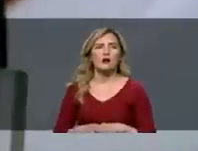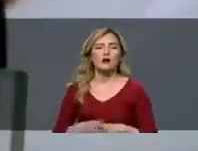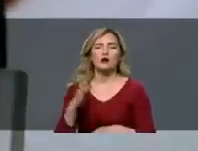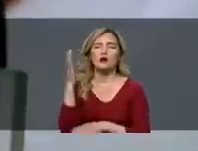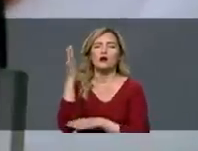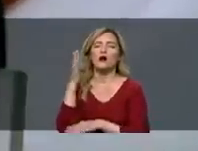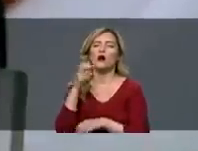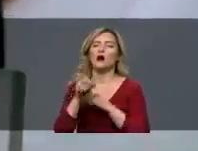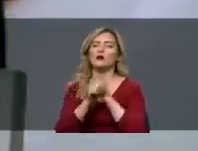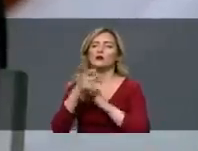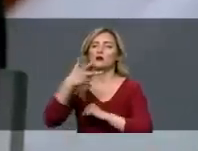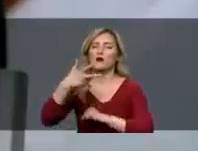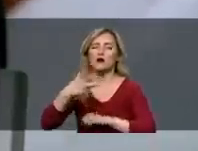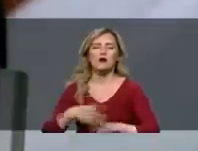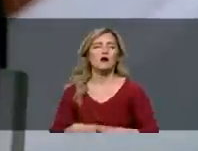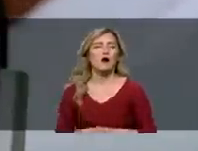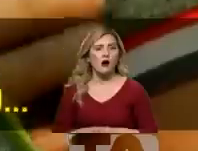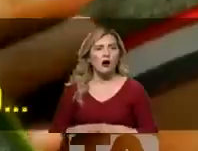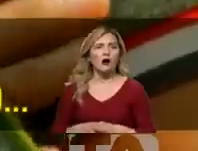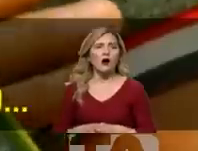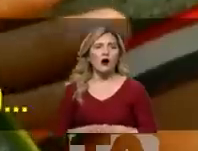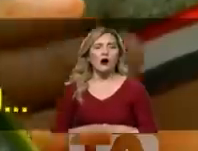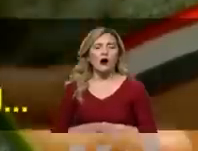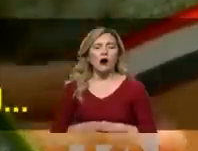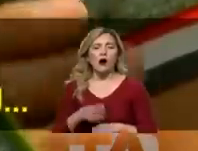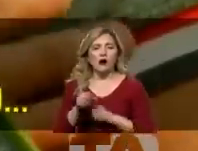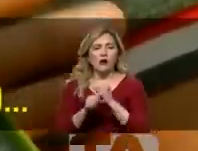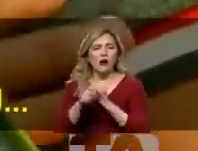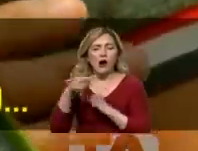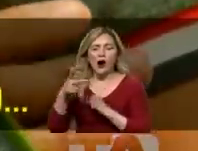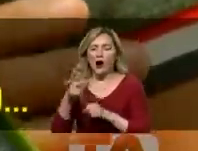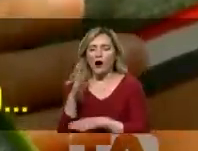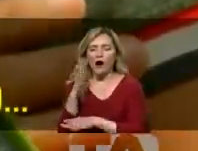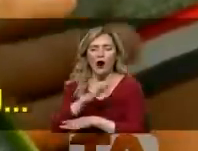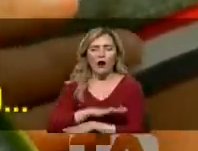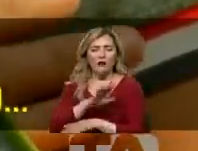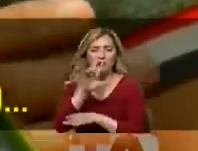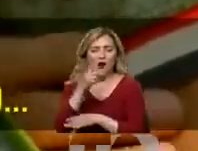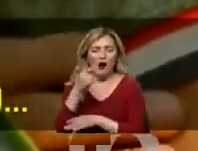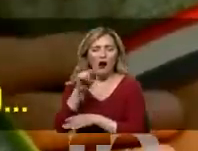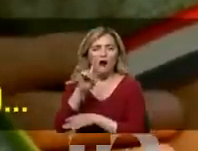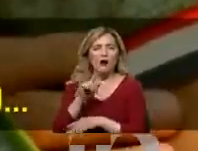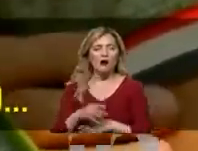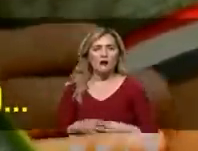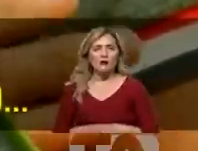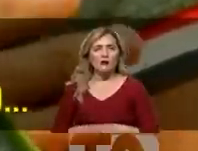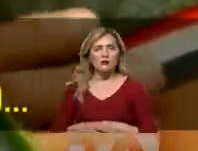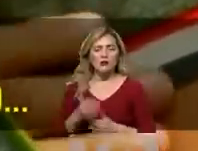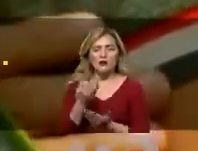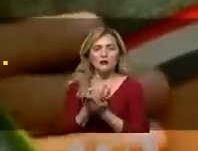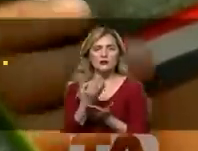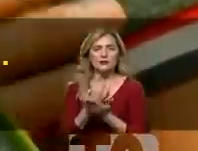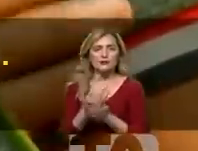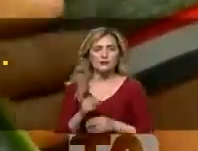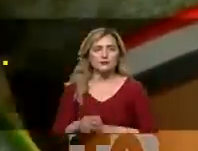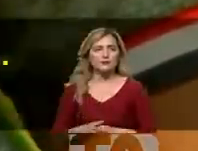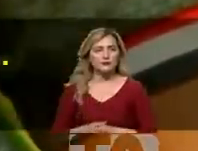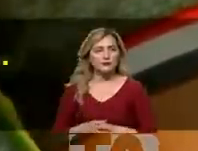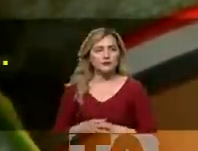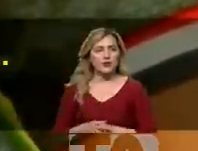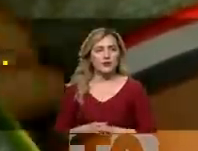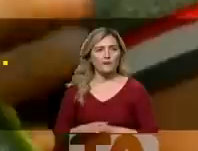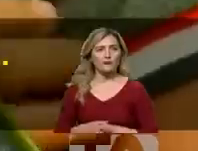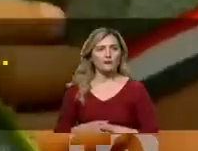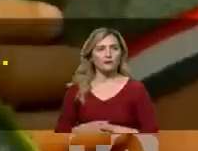en 3 años. La terminaron. Y por cerca de 3 millones, si es que no recuerdo, más o menos se facturó. Una